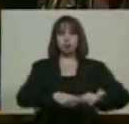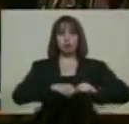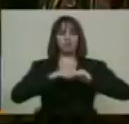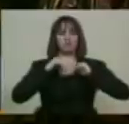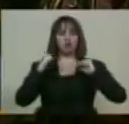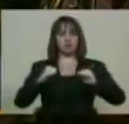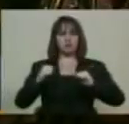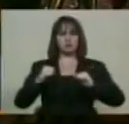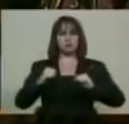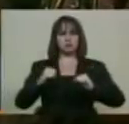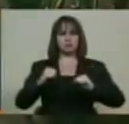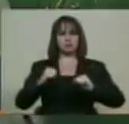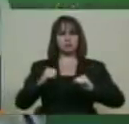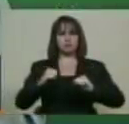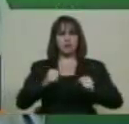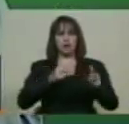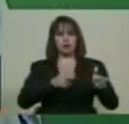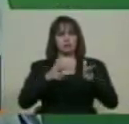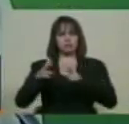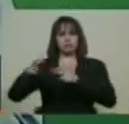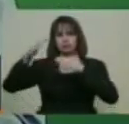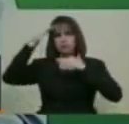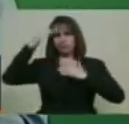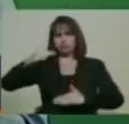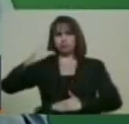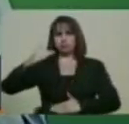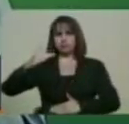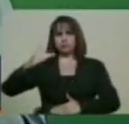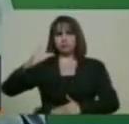fuerzas armadas